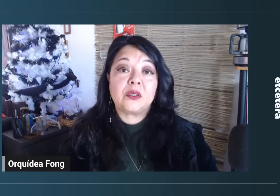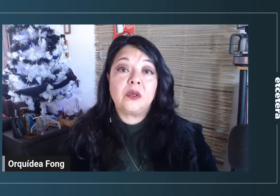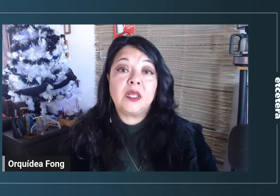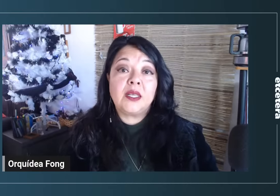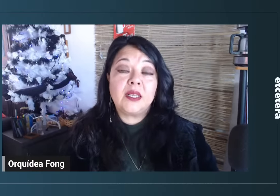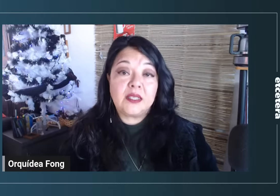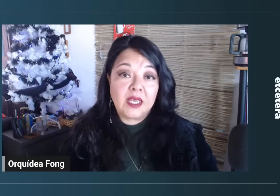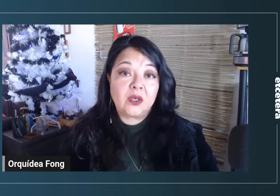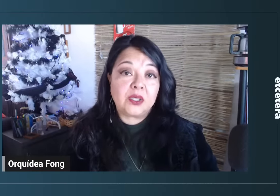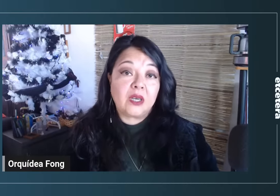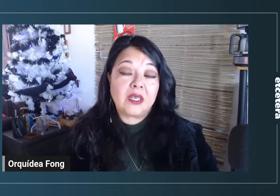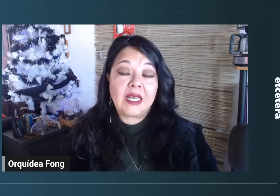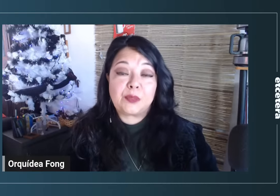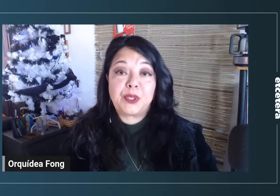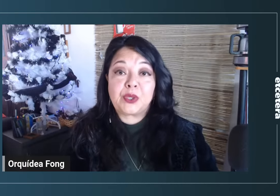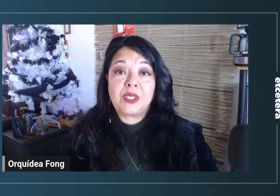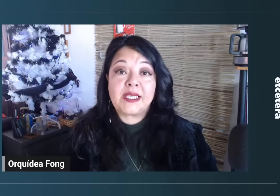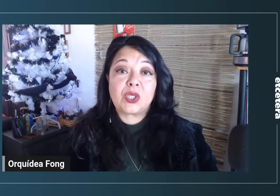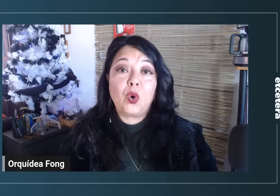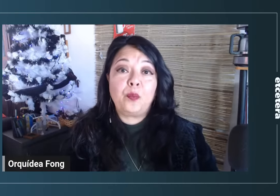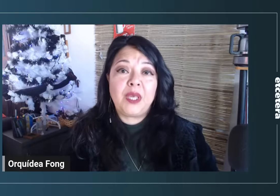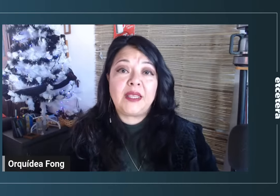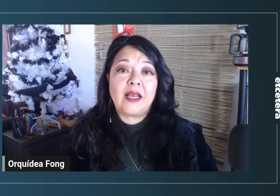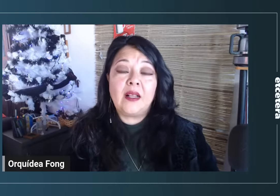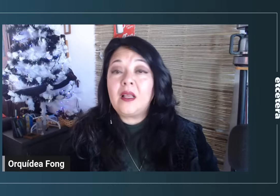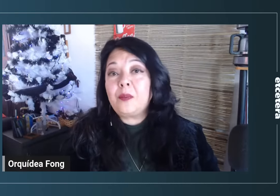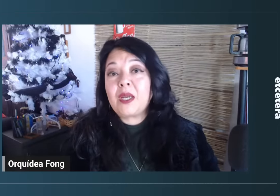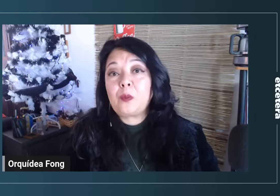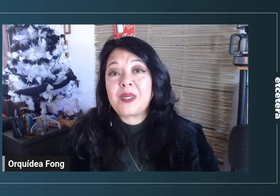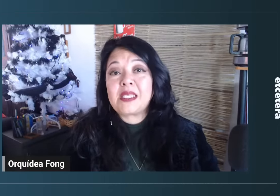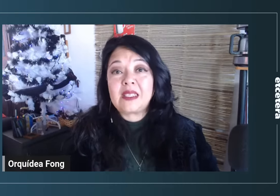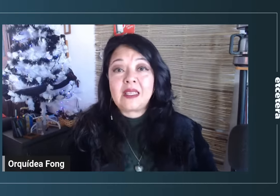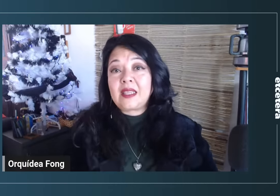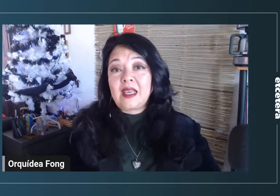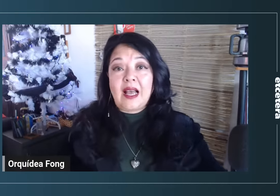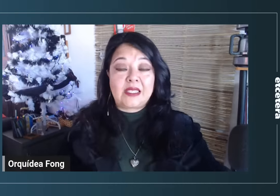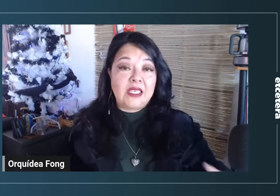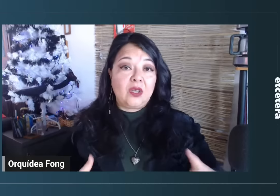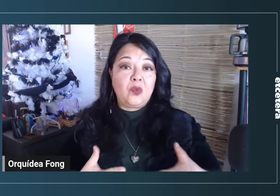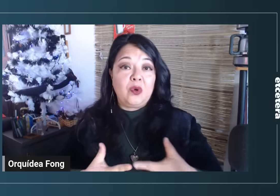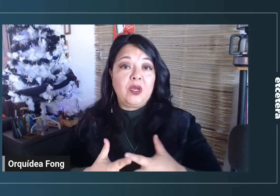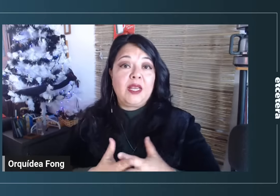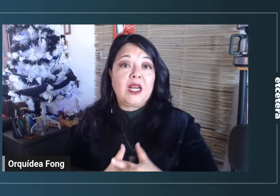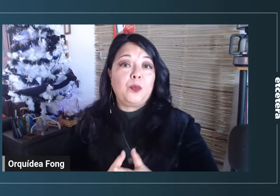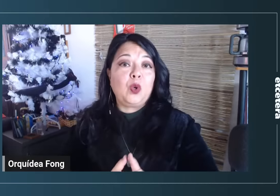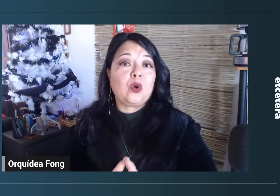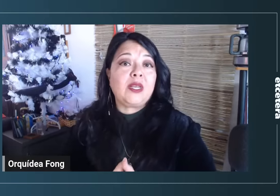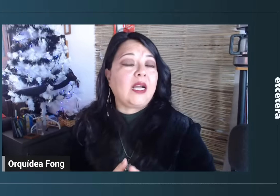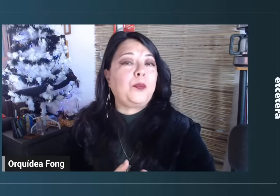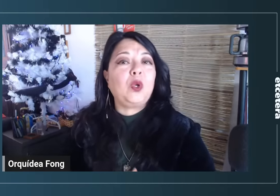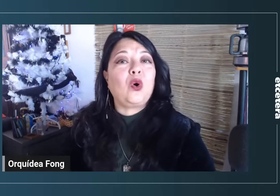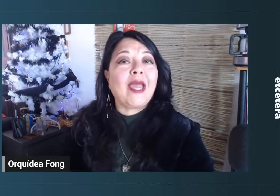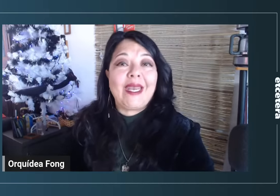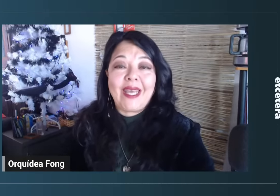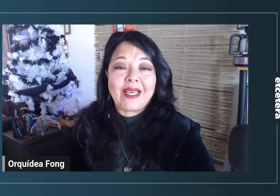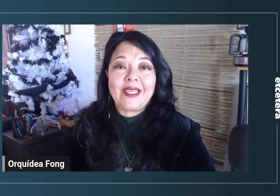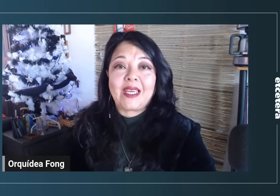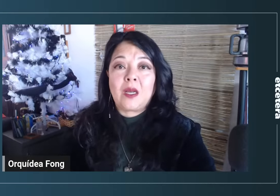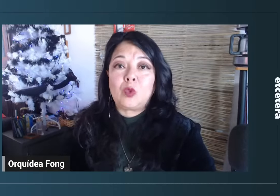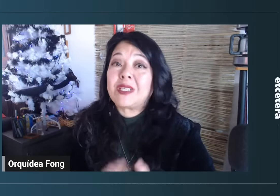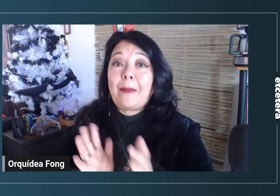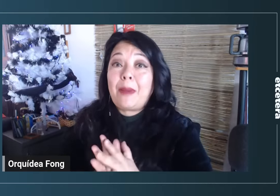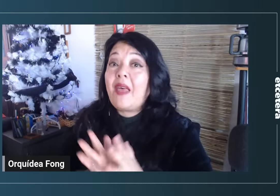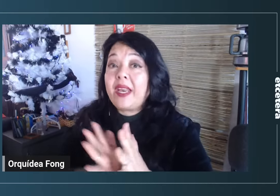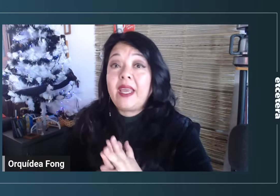supuesto se encontraron a las personas con vida pero el presidente así como en Acapulco en Acapulco quería que